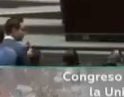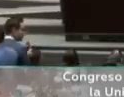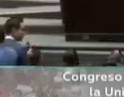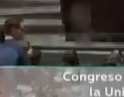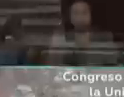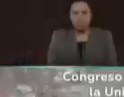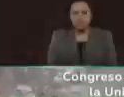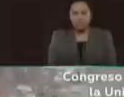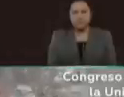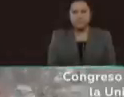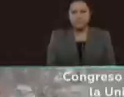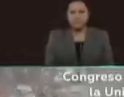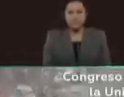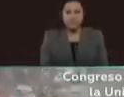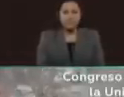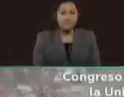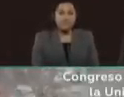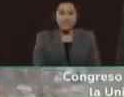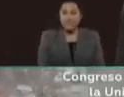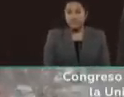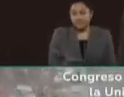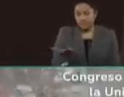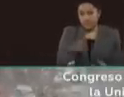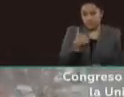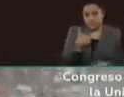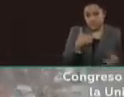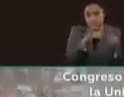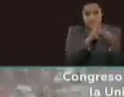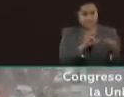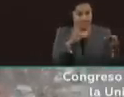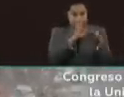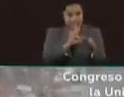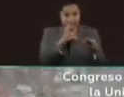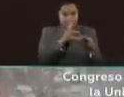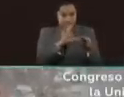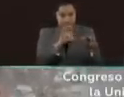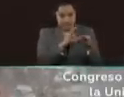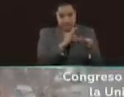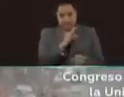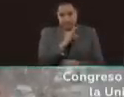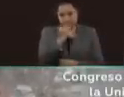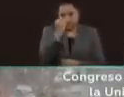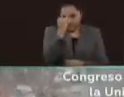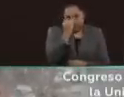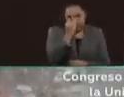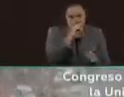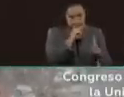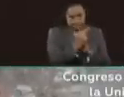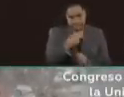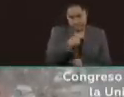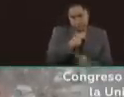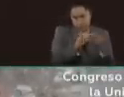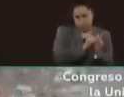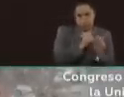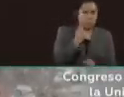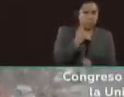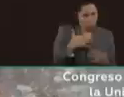Antes de fijar el posicionamiento con el que me ha honrado mi partido, Morena,